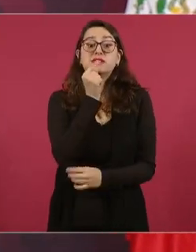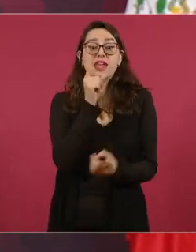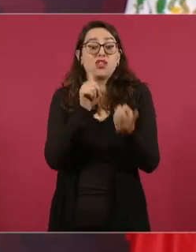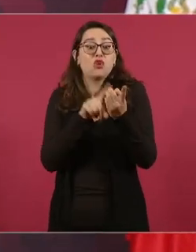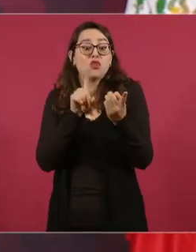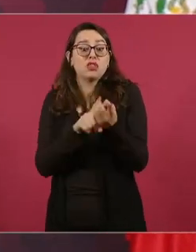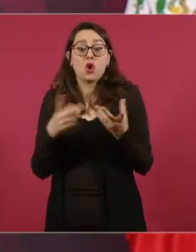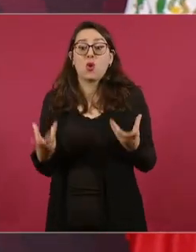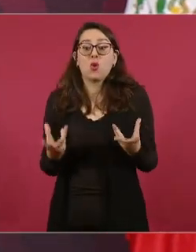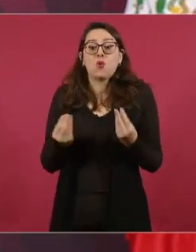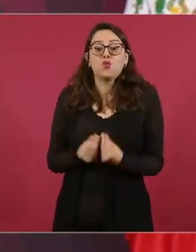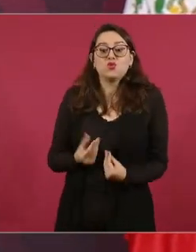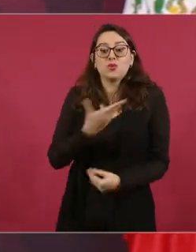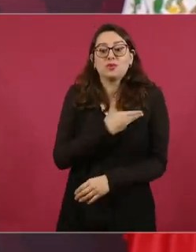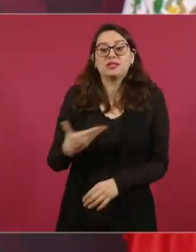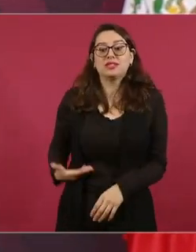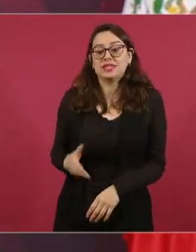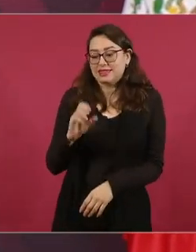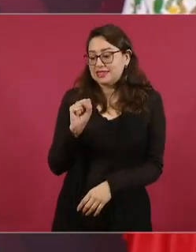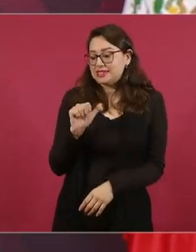¿De ahí se formó?